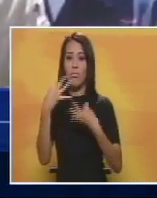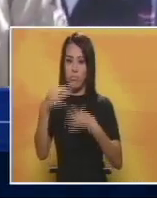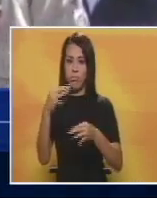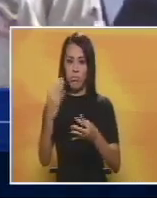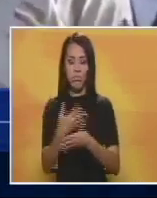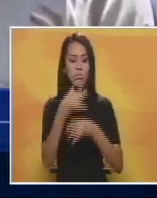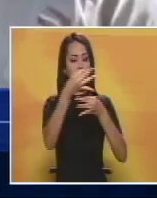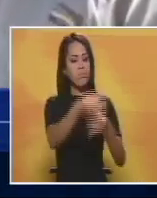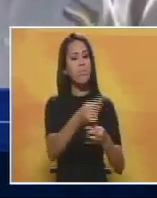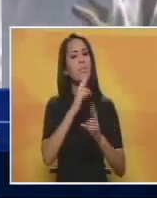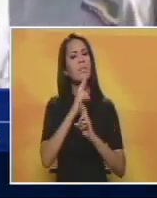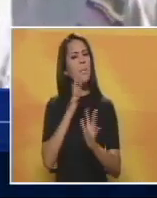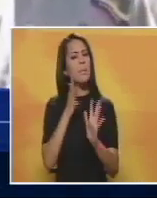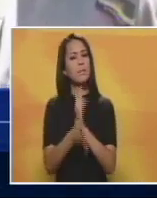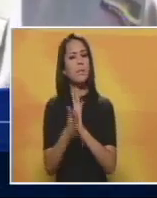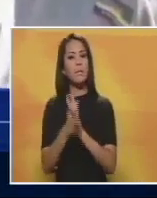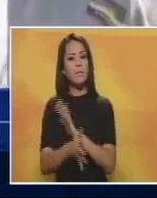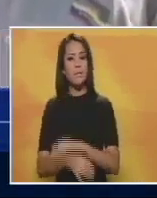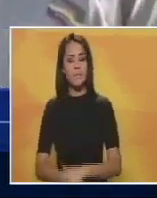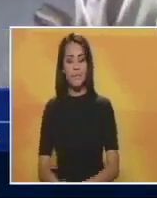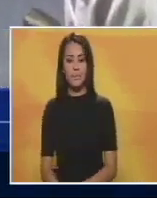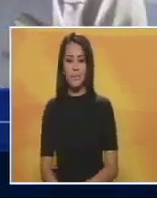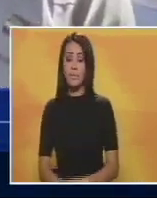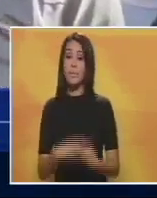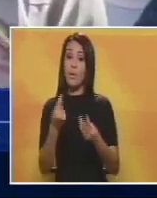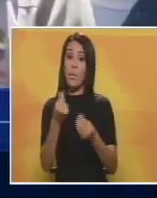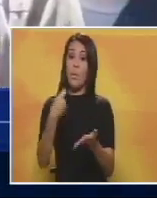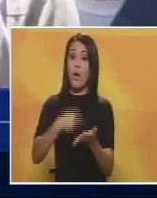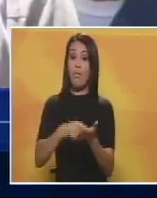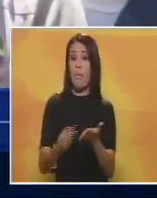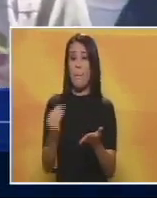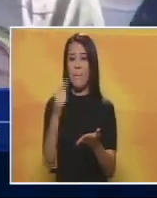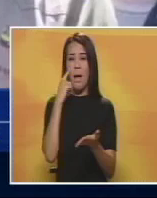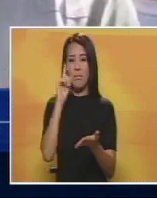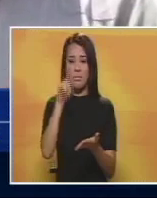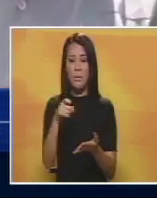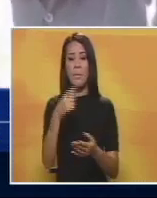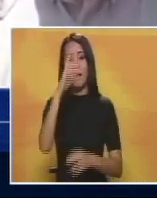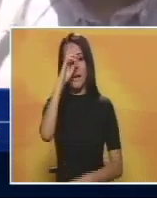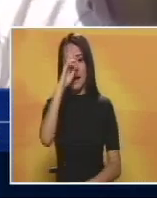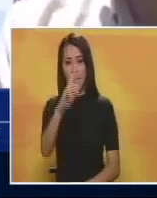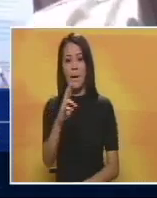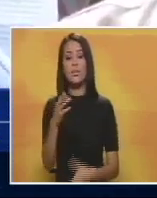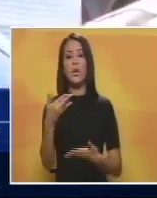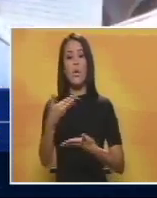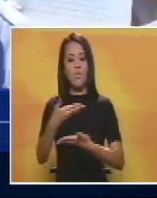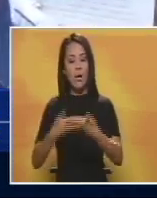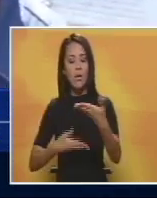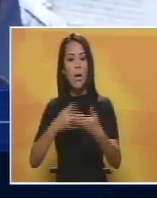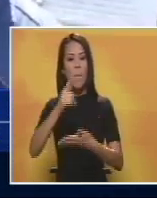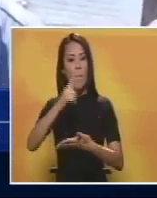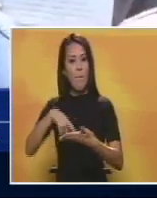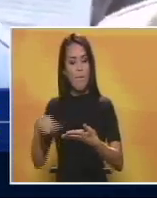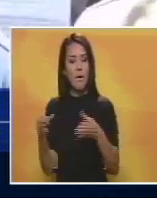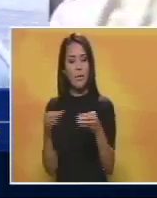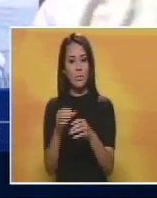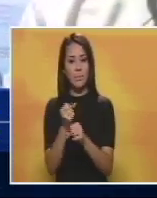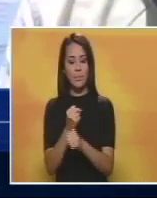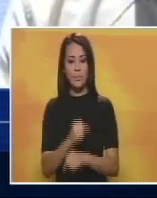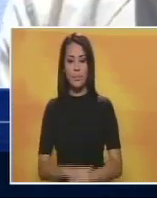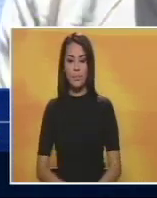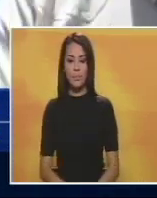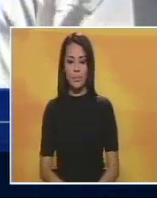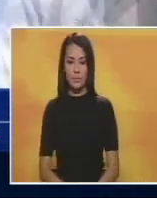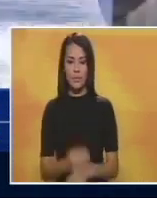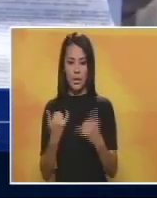le den respuesta en cuanto a las reivindicaciones salariales y al respeto de los contratos colectivos. Nos encontramos con uno de